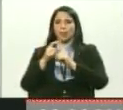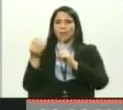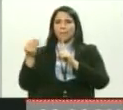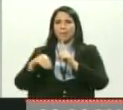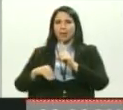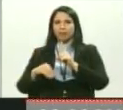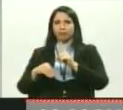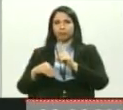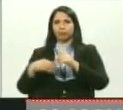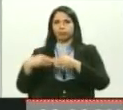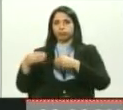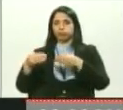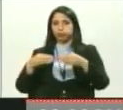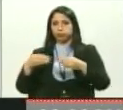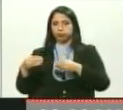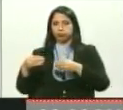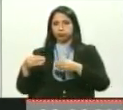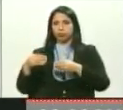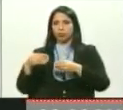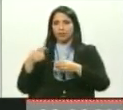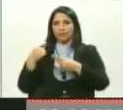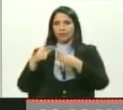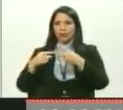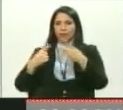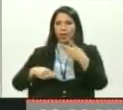adecuada que describe tu situación?